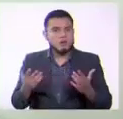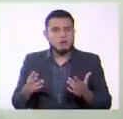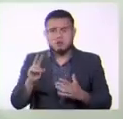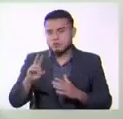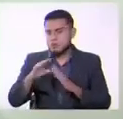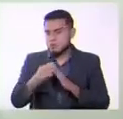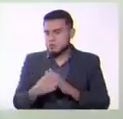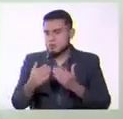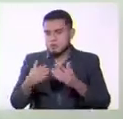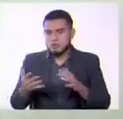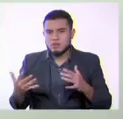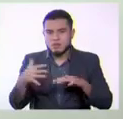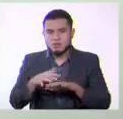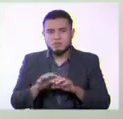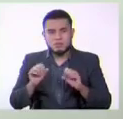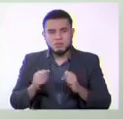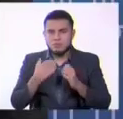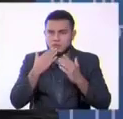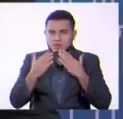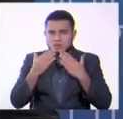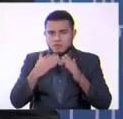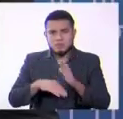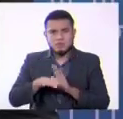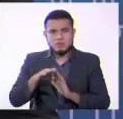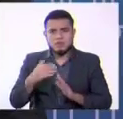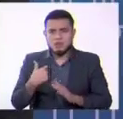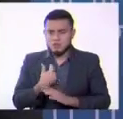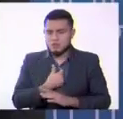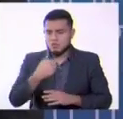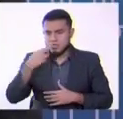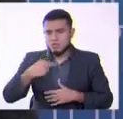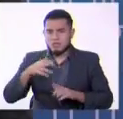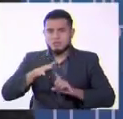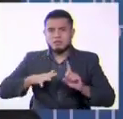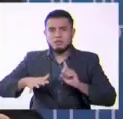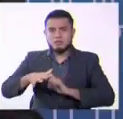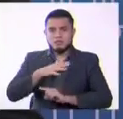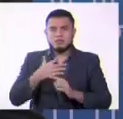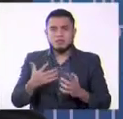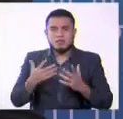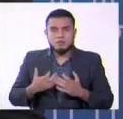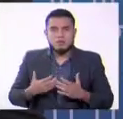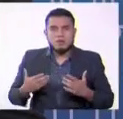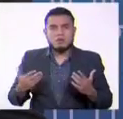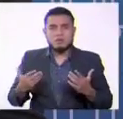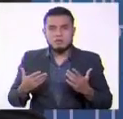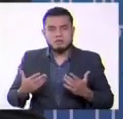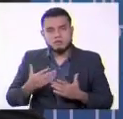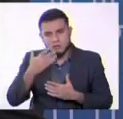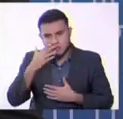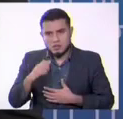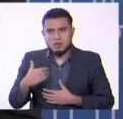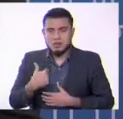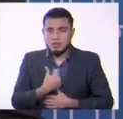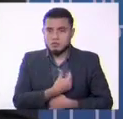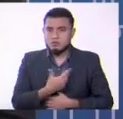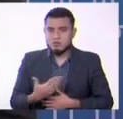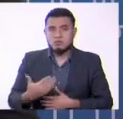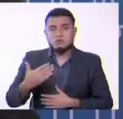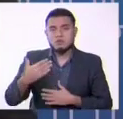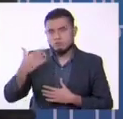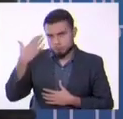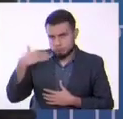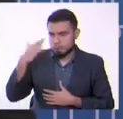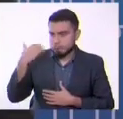mencionando muchas más, Candy. Y que están presentes en nuestra realidad. Si queremos acercarlo a nuestras vivencias